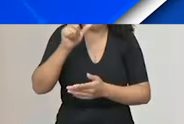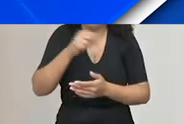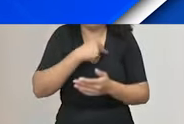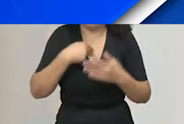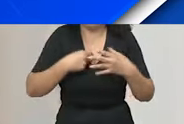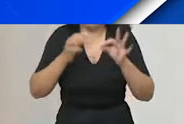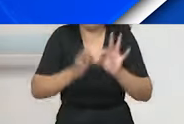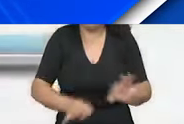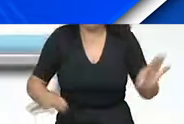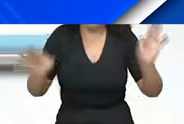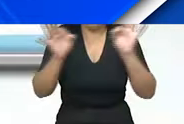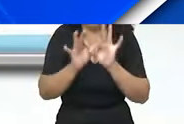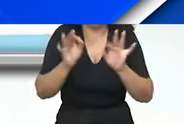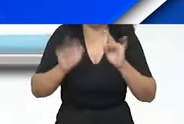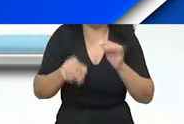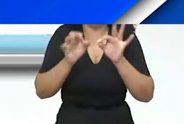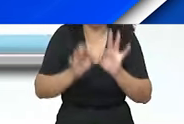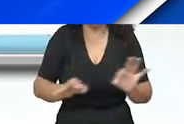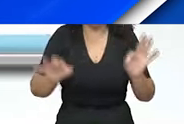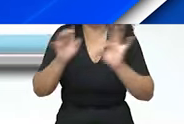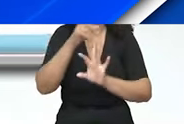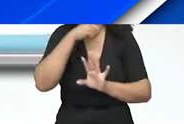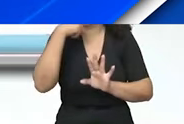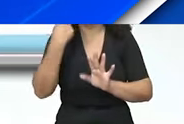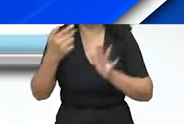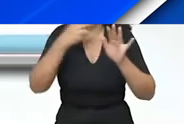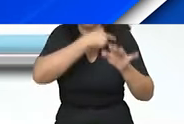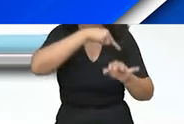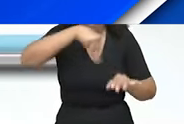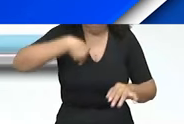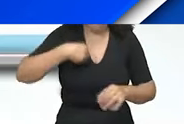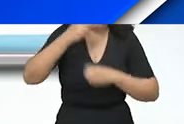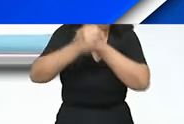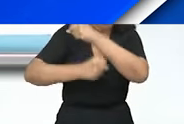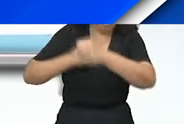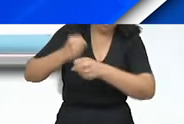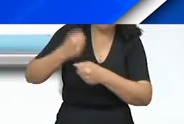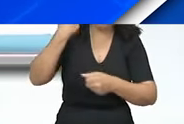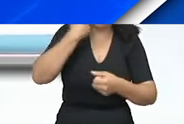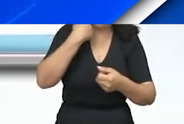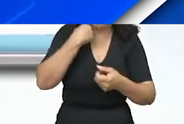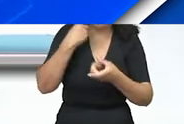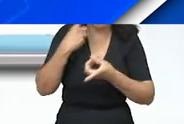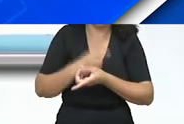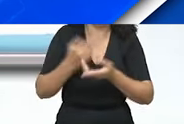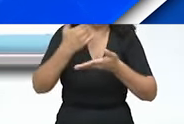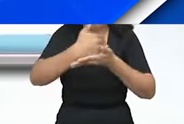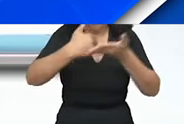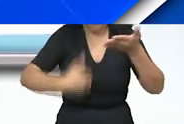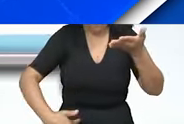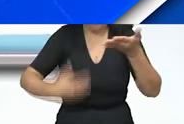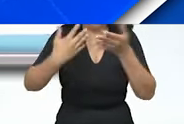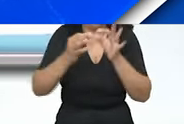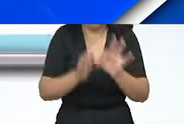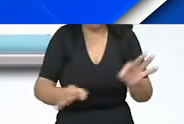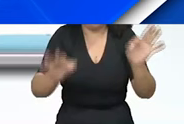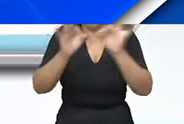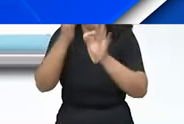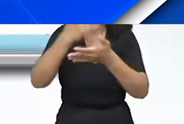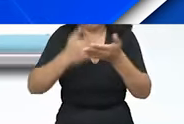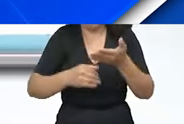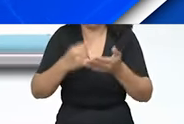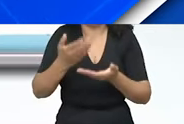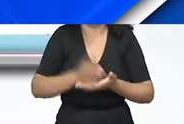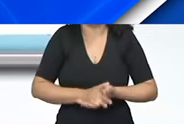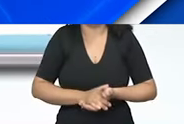Así mismo se dio a conocer los avances de la implementación de las políticas institucionales de la asamblea nacional